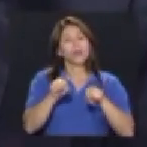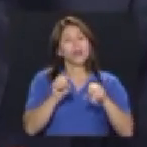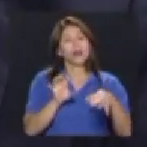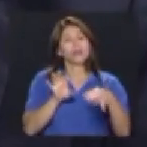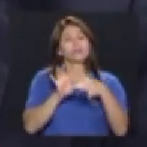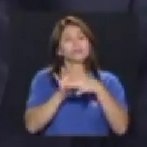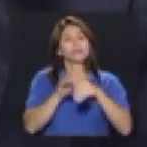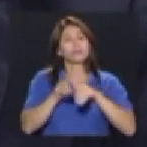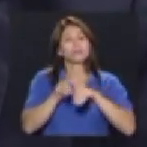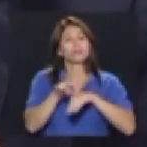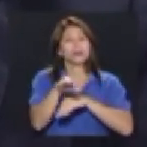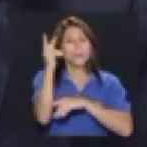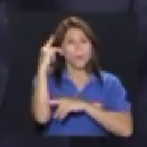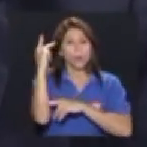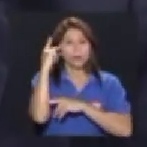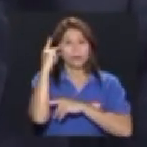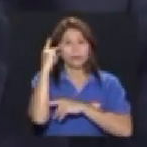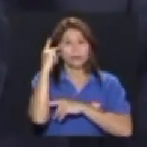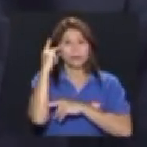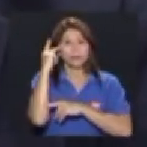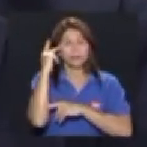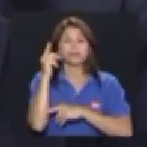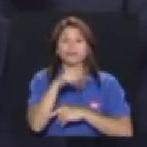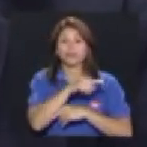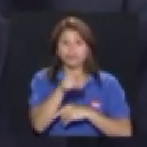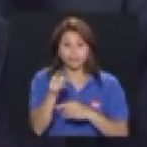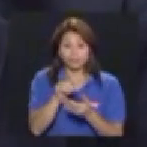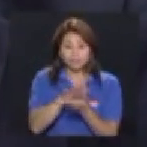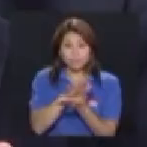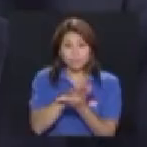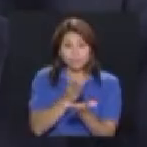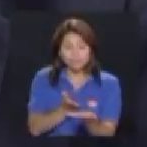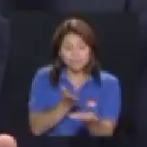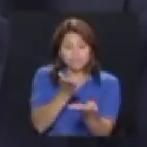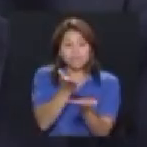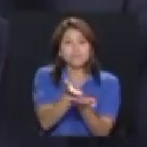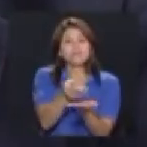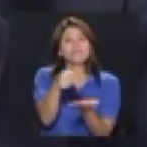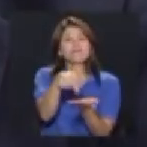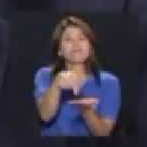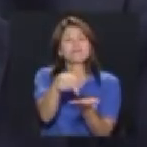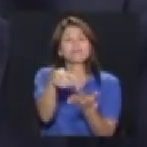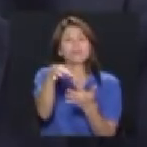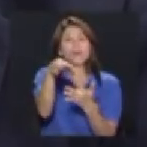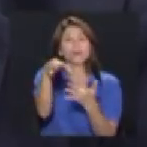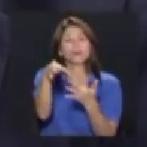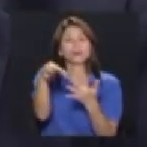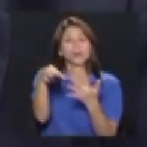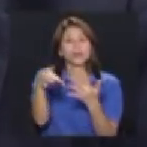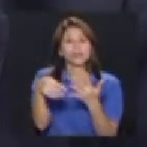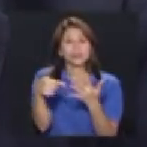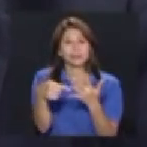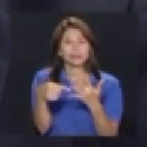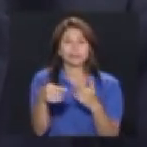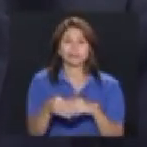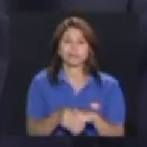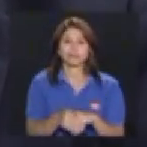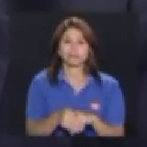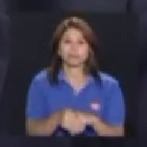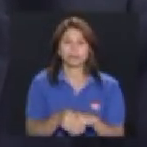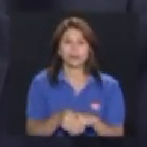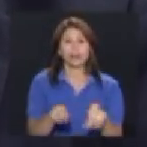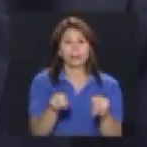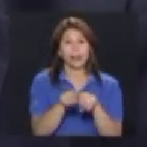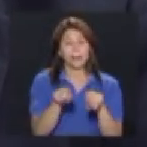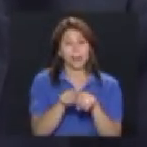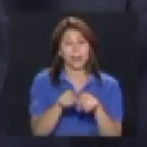políticas. De hecho, eran opciones las que se presentaban al conjunto. También le decía,